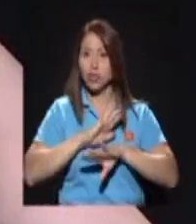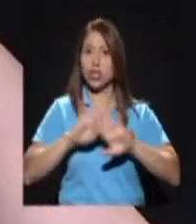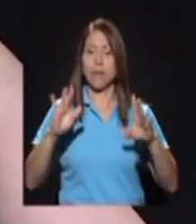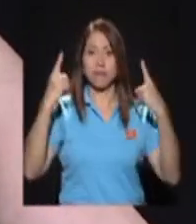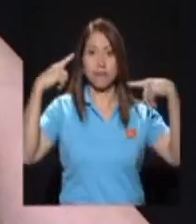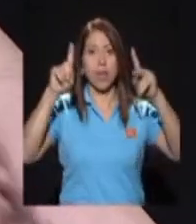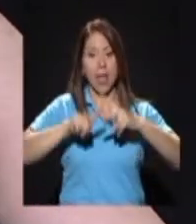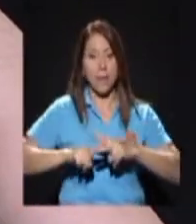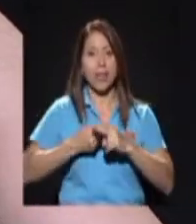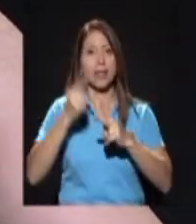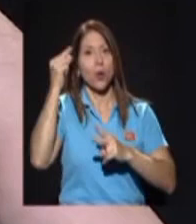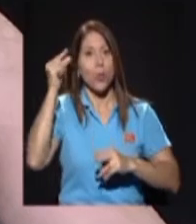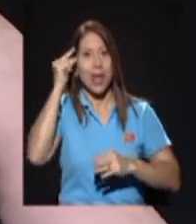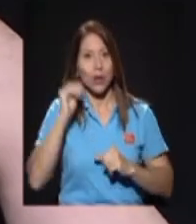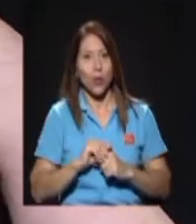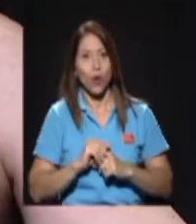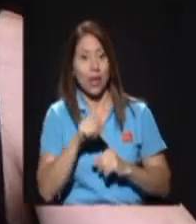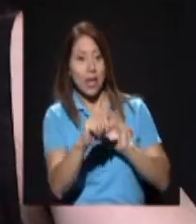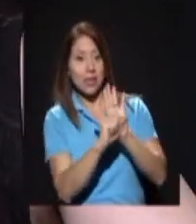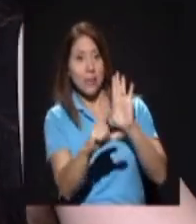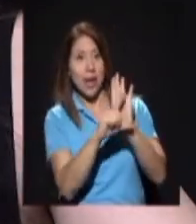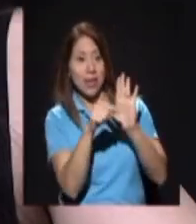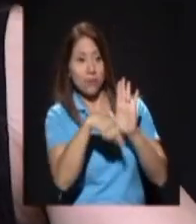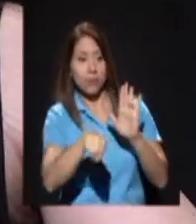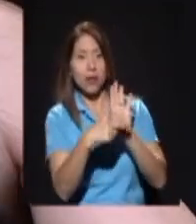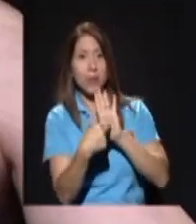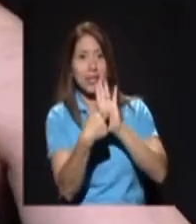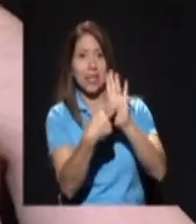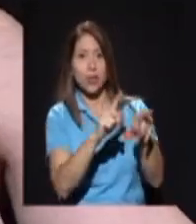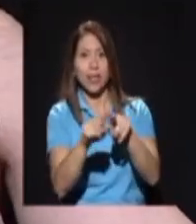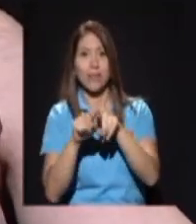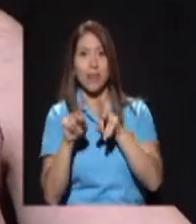y la asamblea, que es la que tiene la representación de los diferentes grupos de interés ahí,